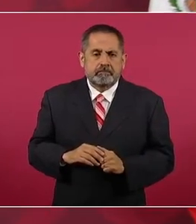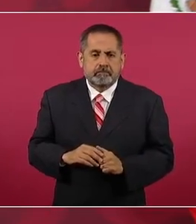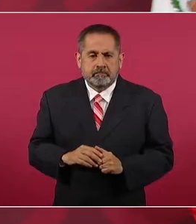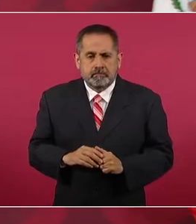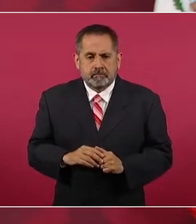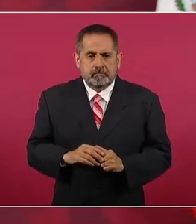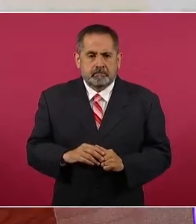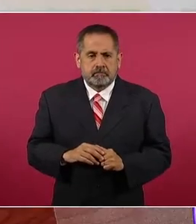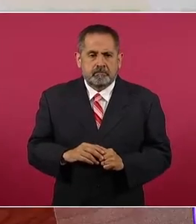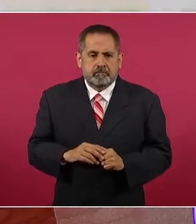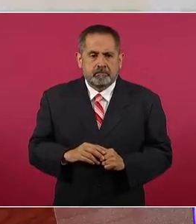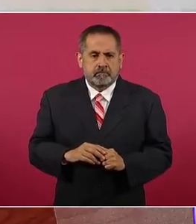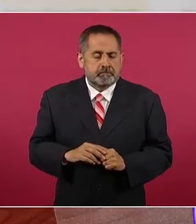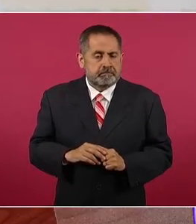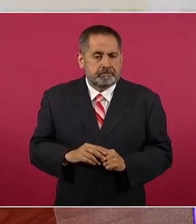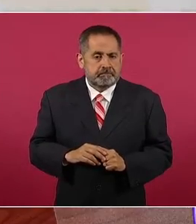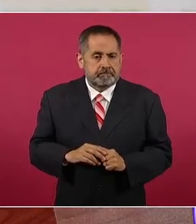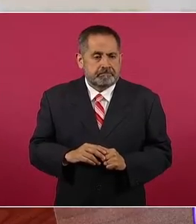de